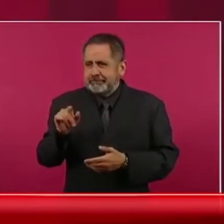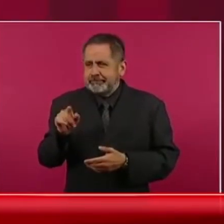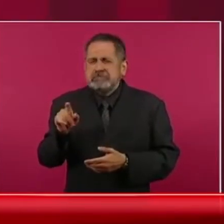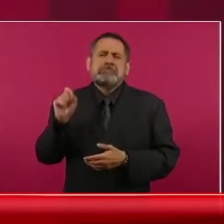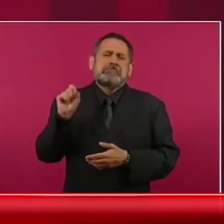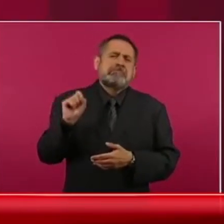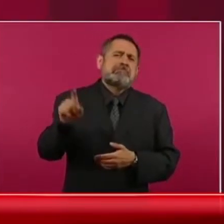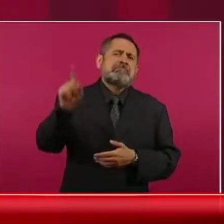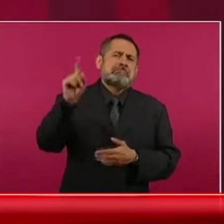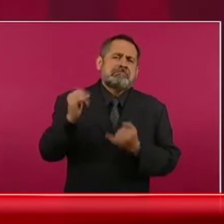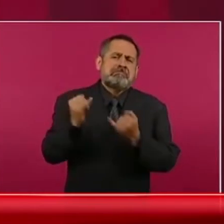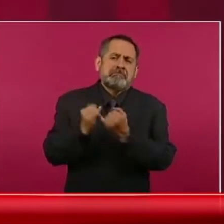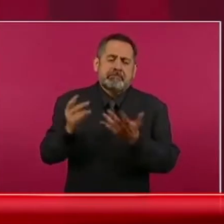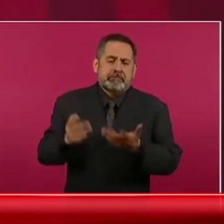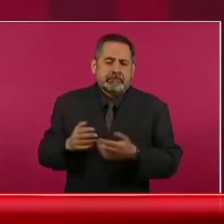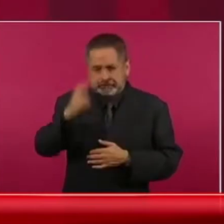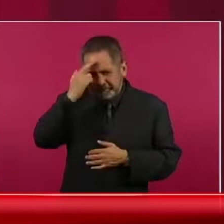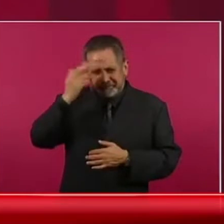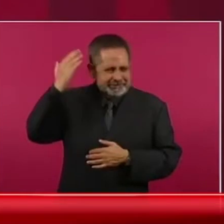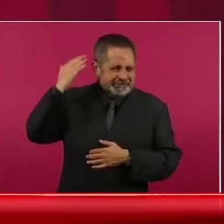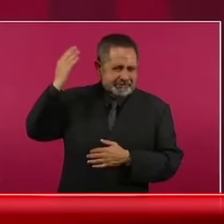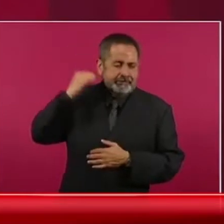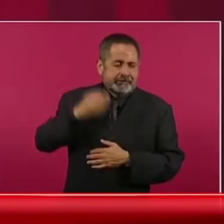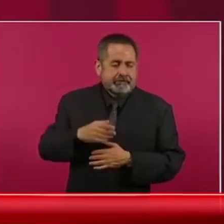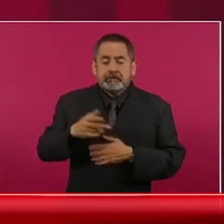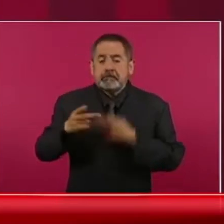se dio el carpetazo al asunto.